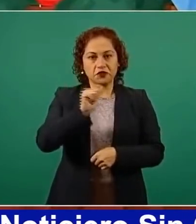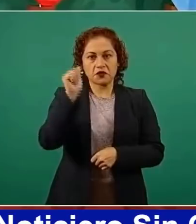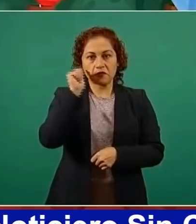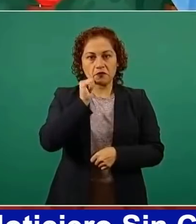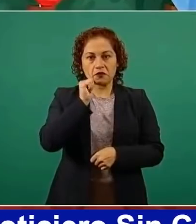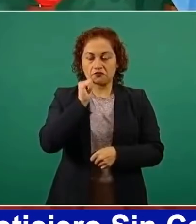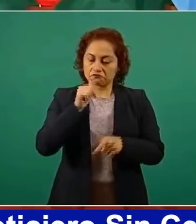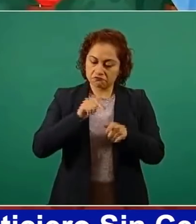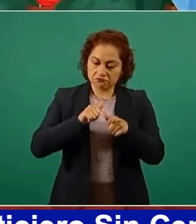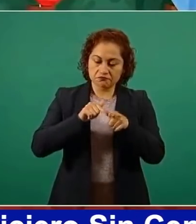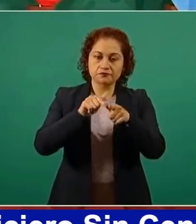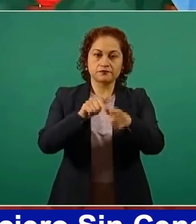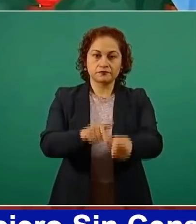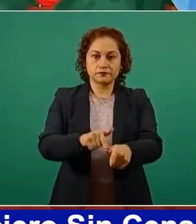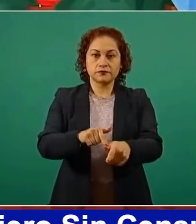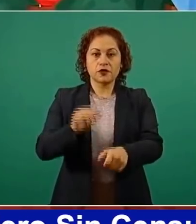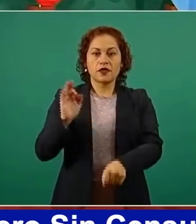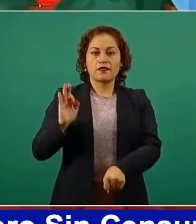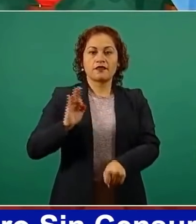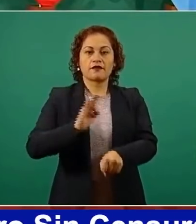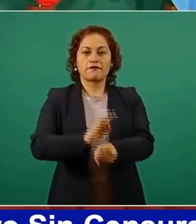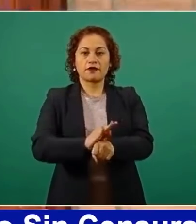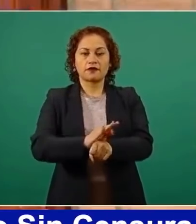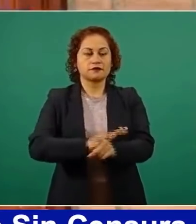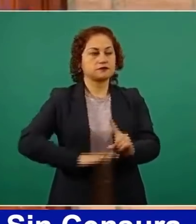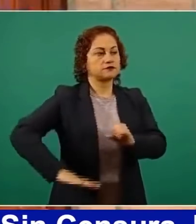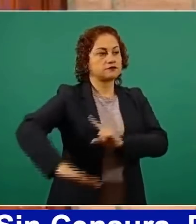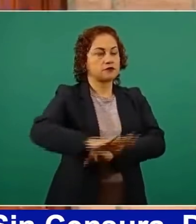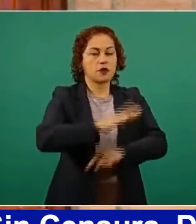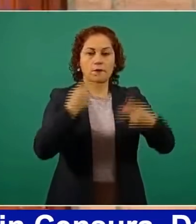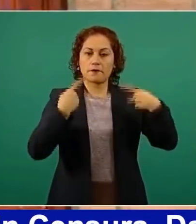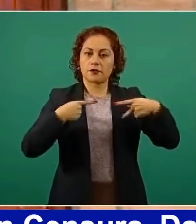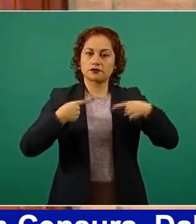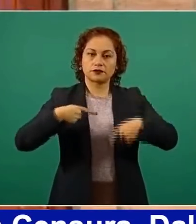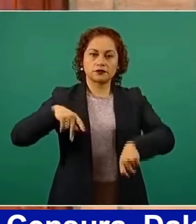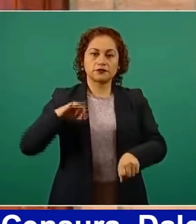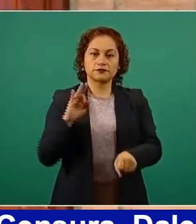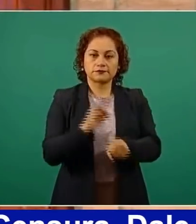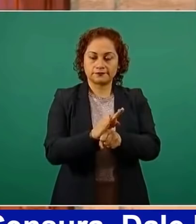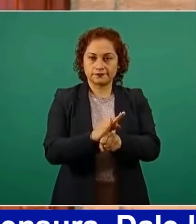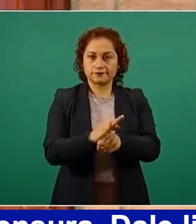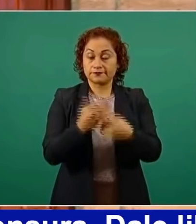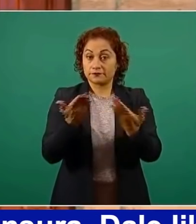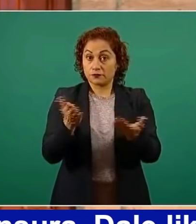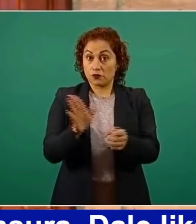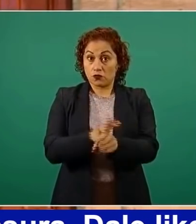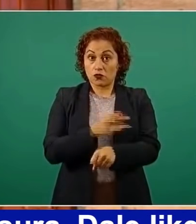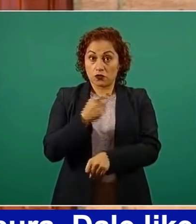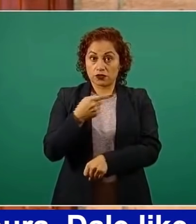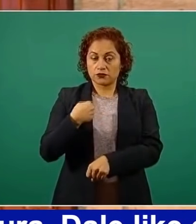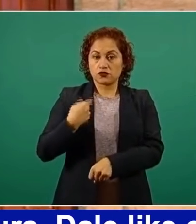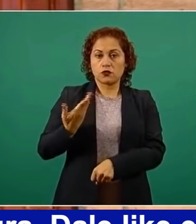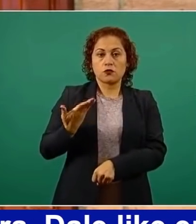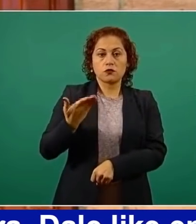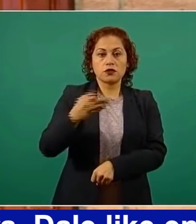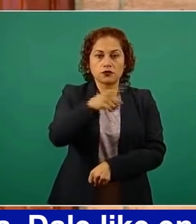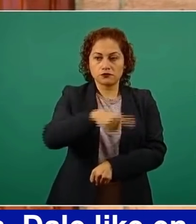y en defensa de la soberanía popular. Y a esto mismo les convoco a ustedes.